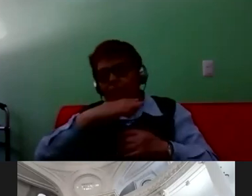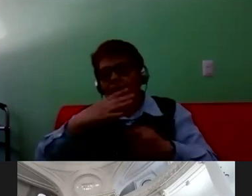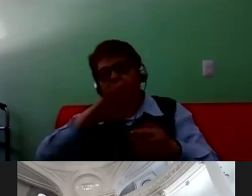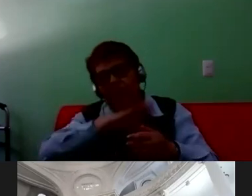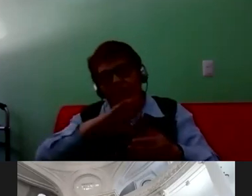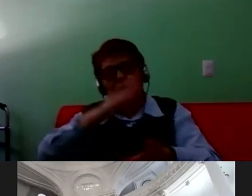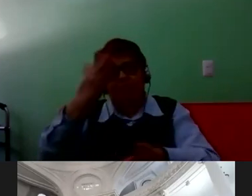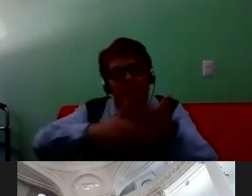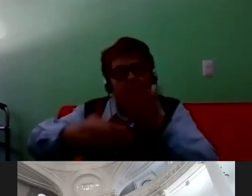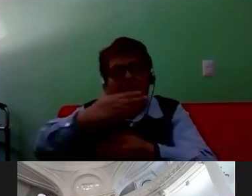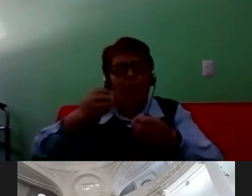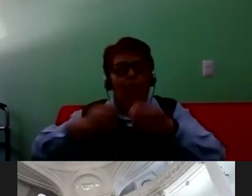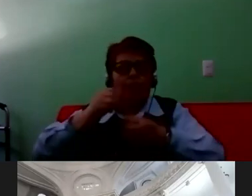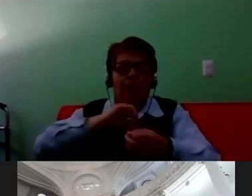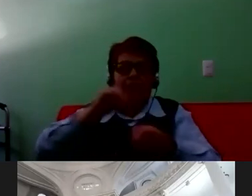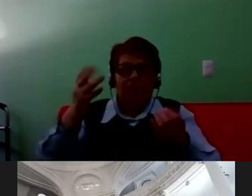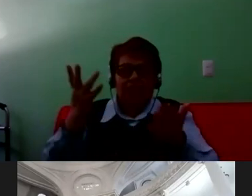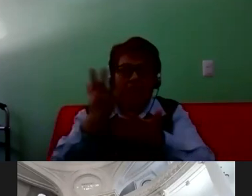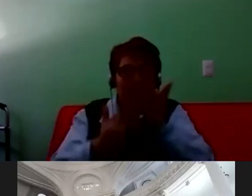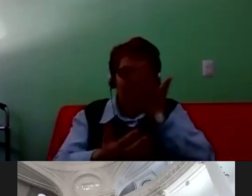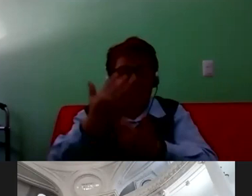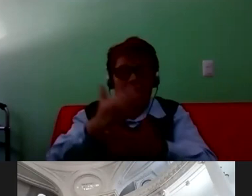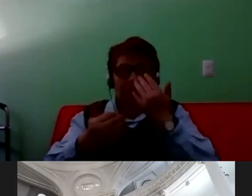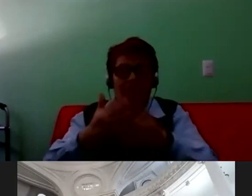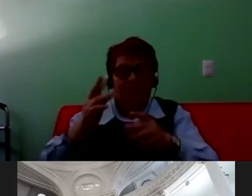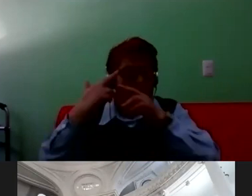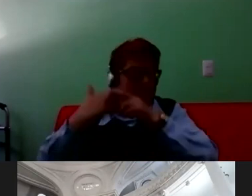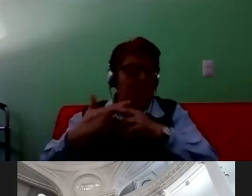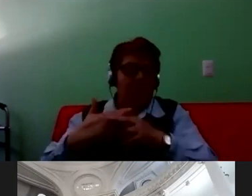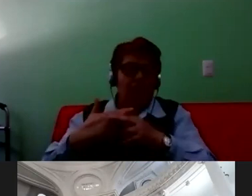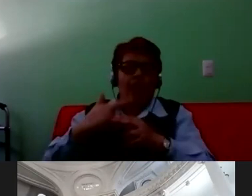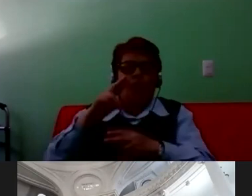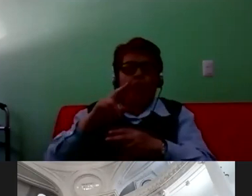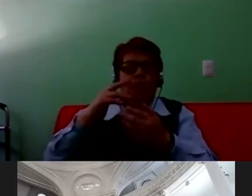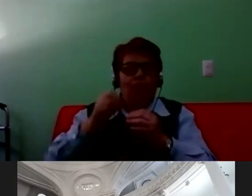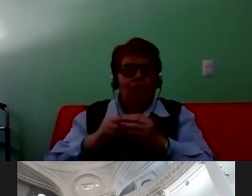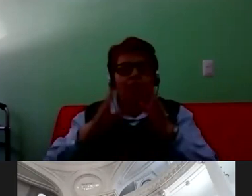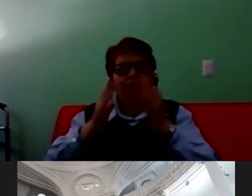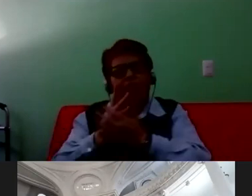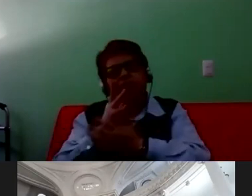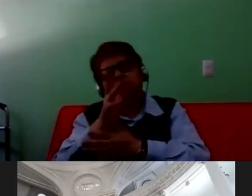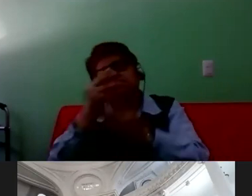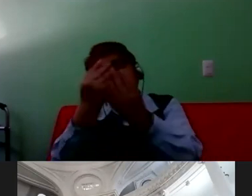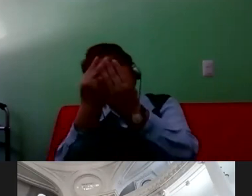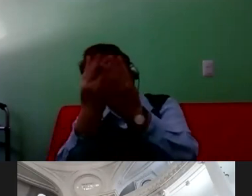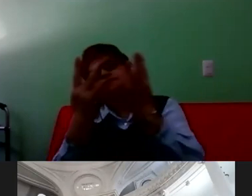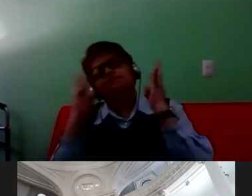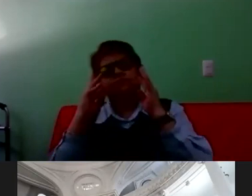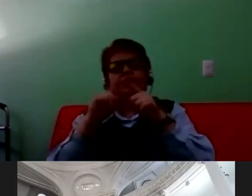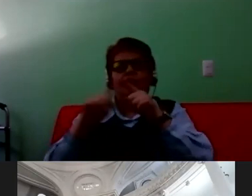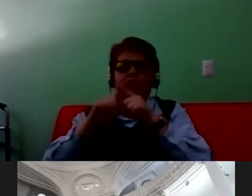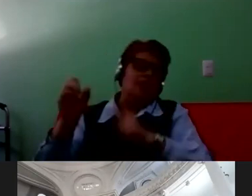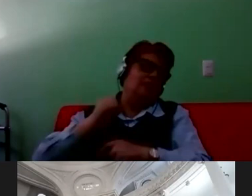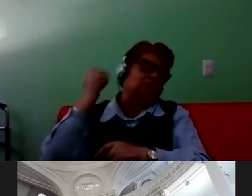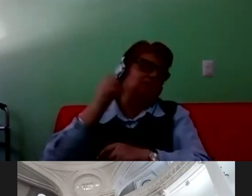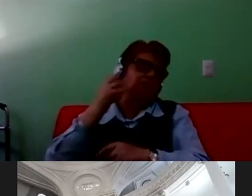compartir la obra de creadores que desde la riqueza de lo marginal abren nuevos horizontes y generan nuevos discursos,